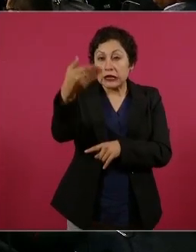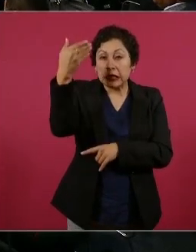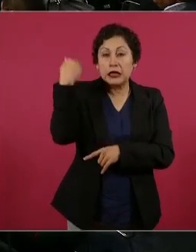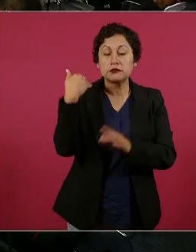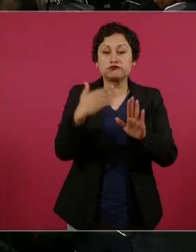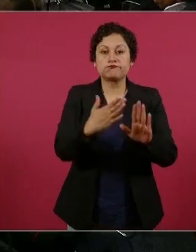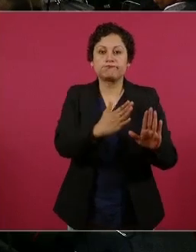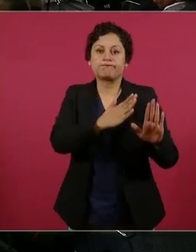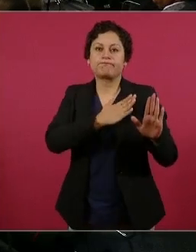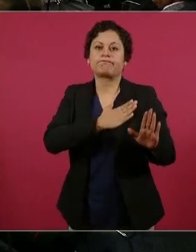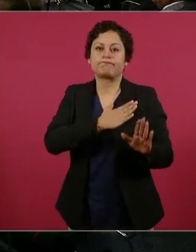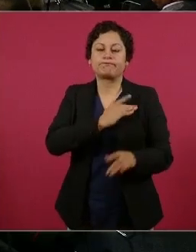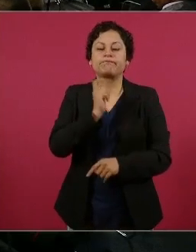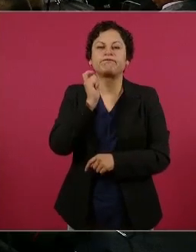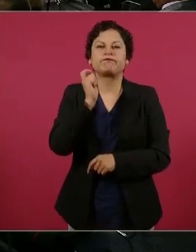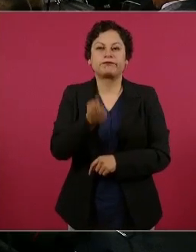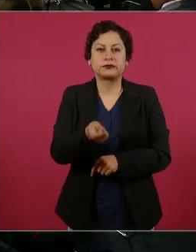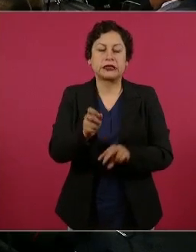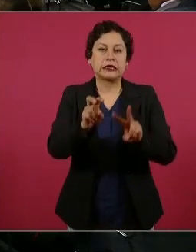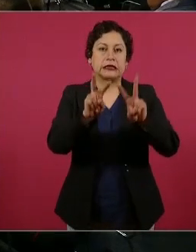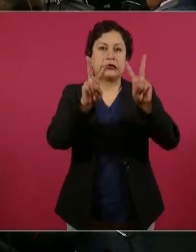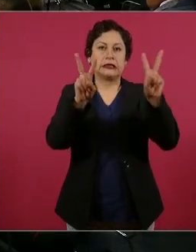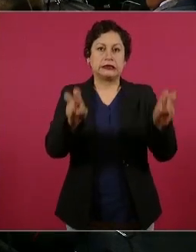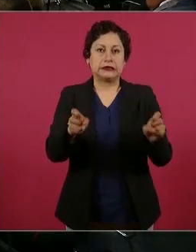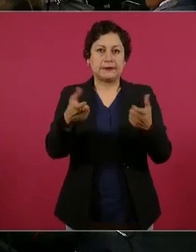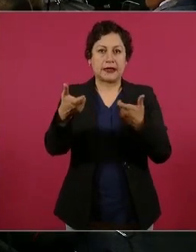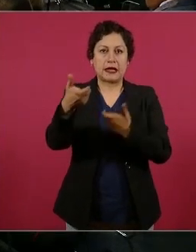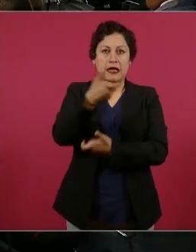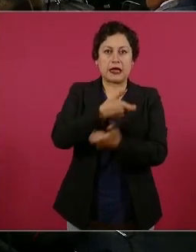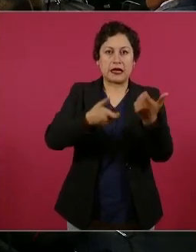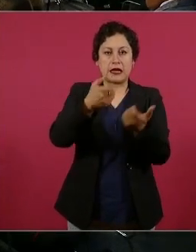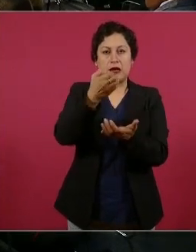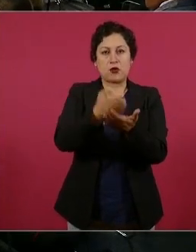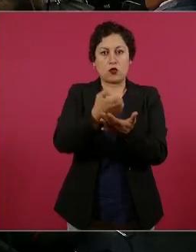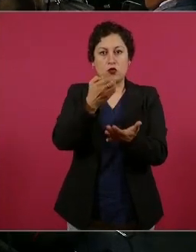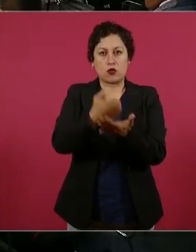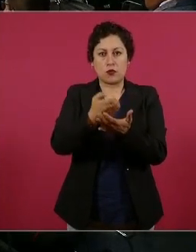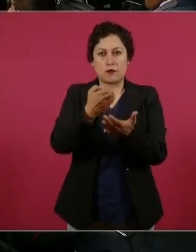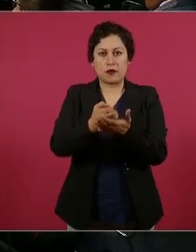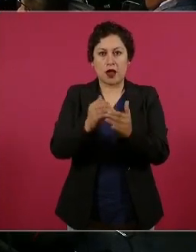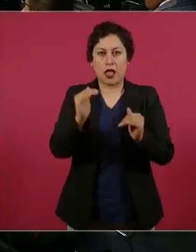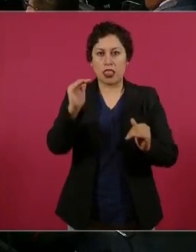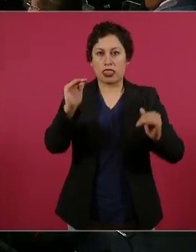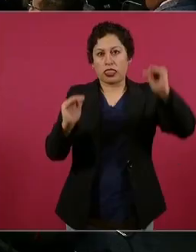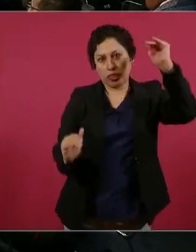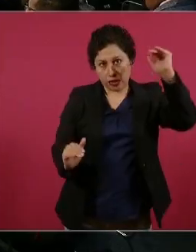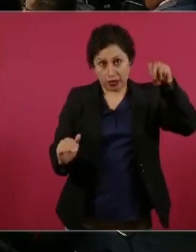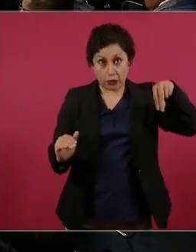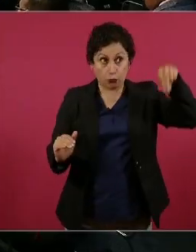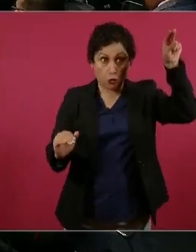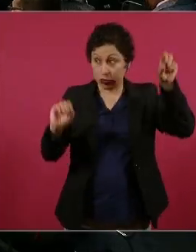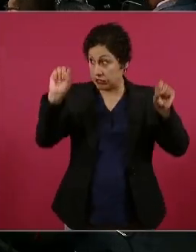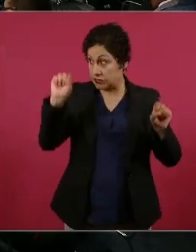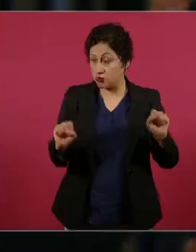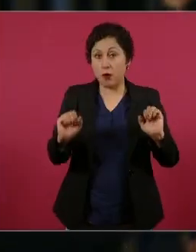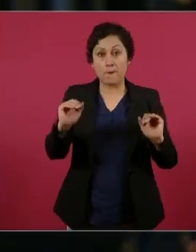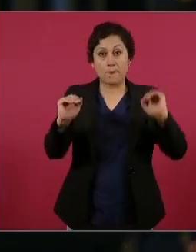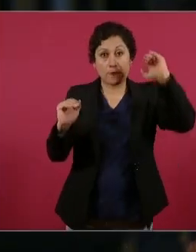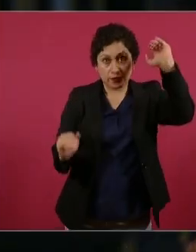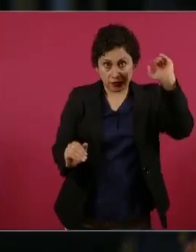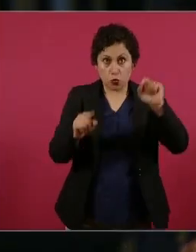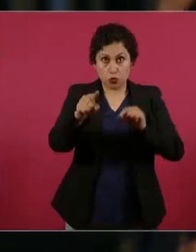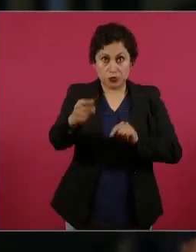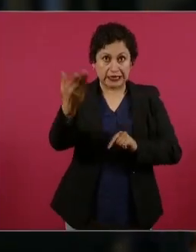reducir la brecha de desigualdad económica que había entre el sur y el norte del país. Durante su gobierno,